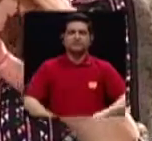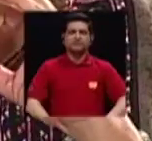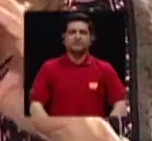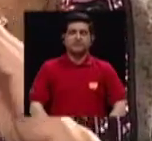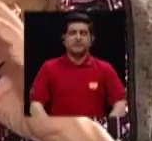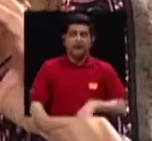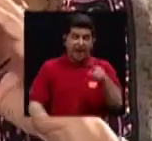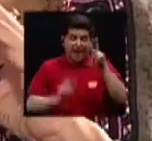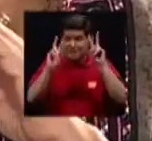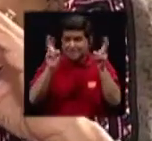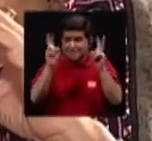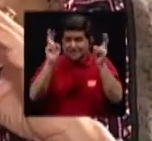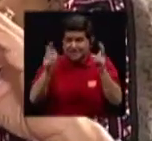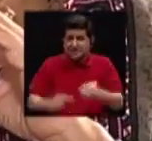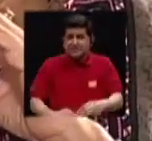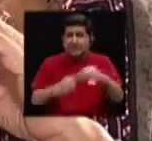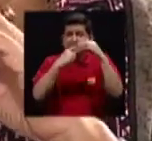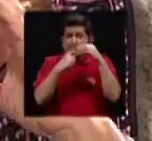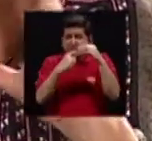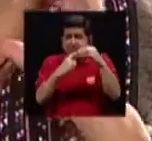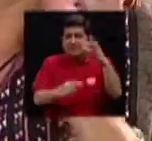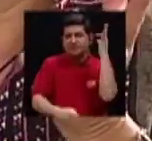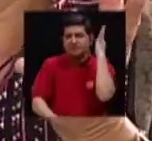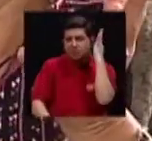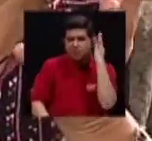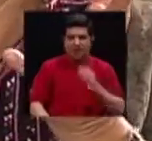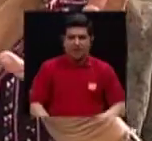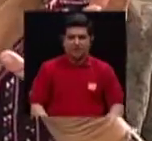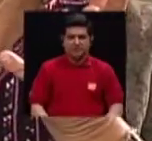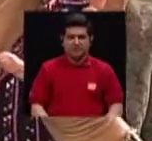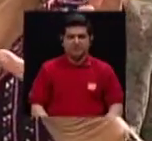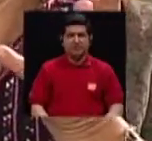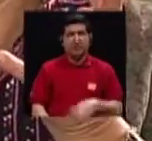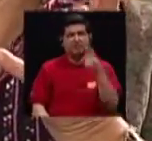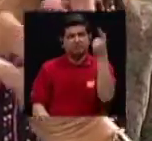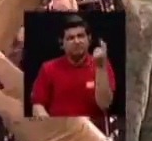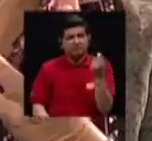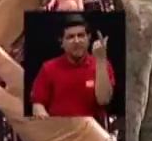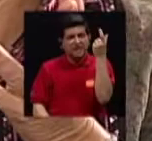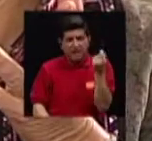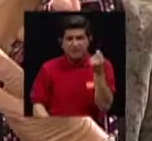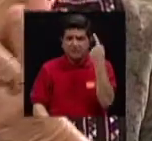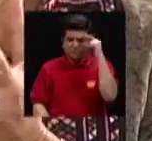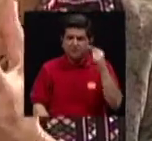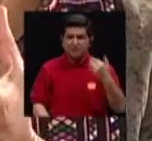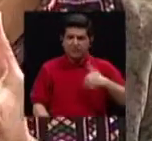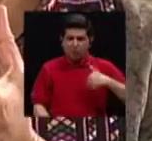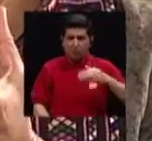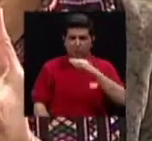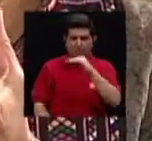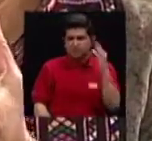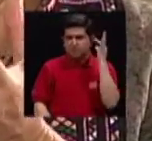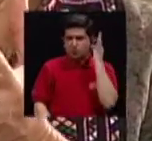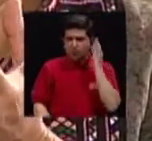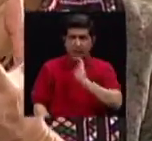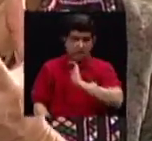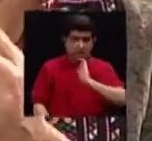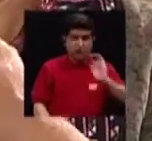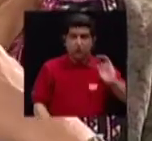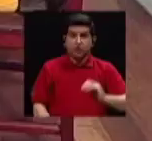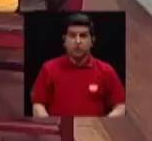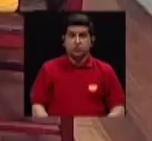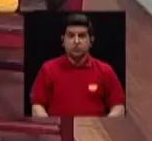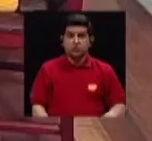un tema que atañe principalmente a las mujeres, aunque la pensión es para hombres y mujeres, niños, ¿verdad?, a